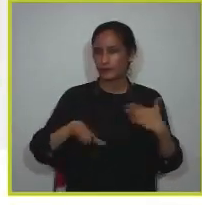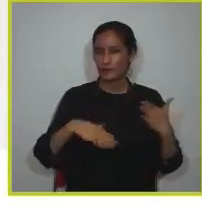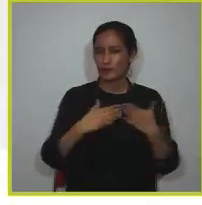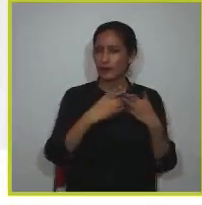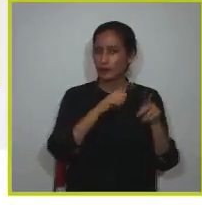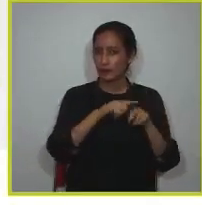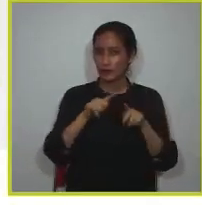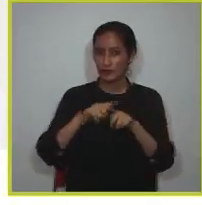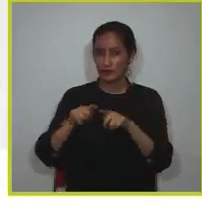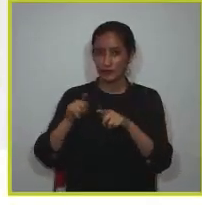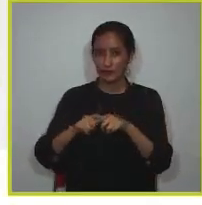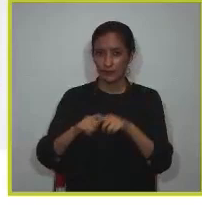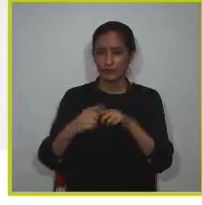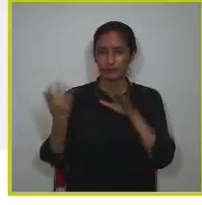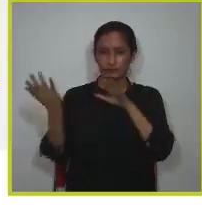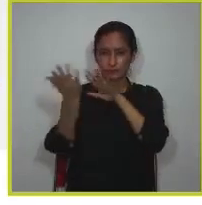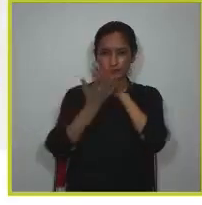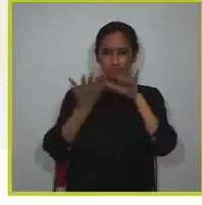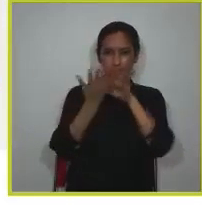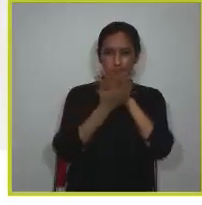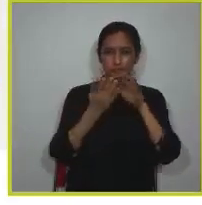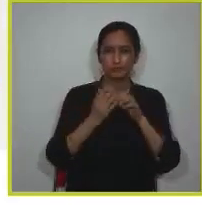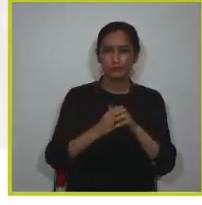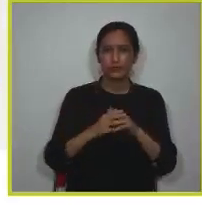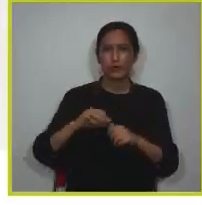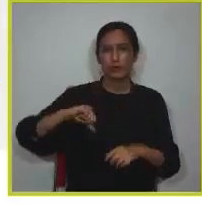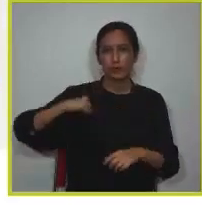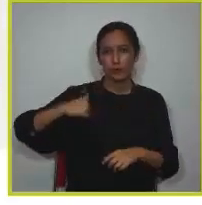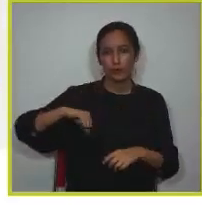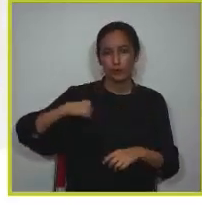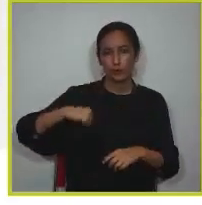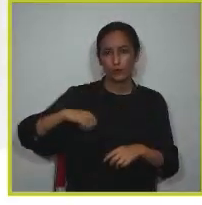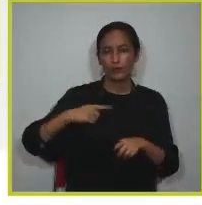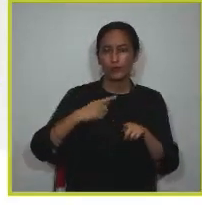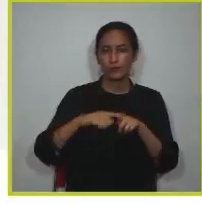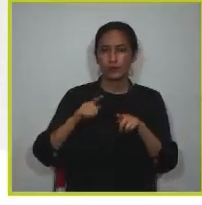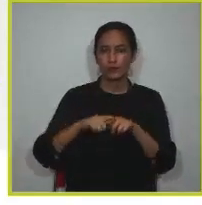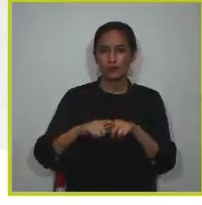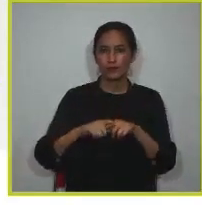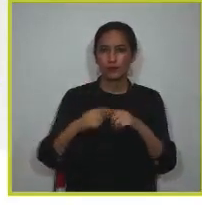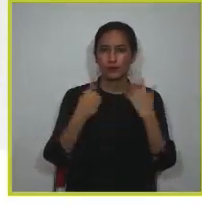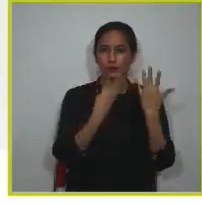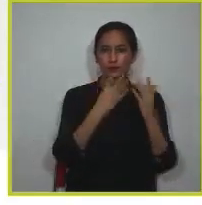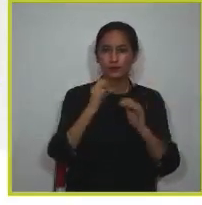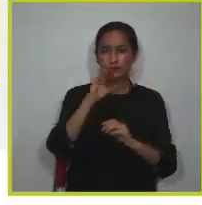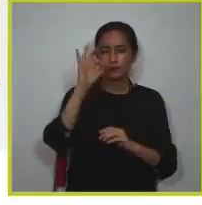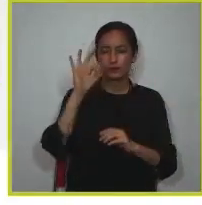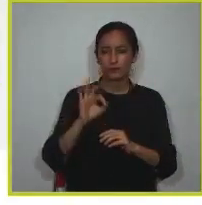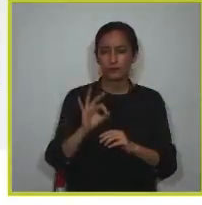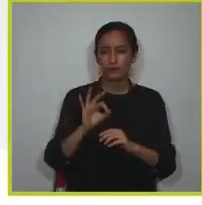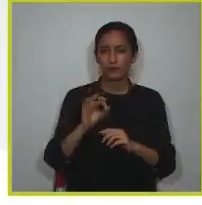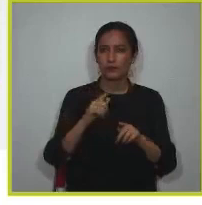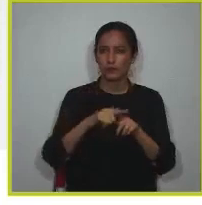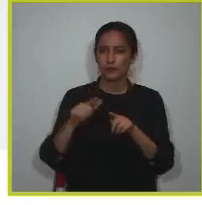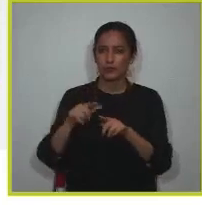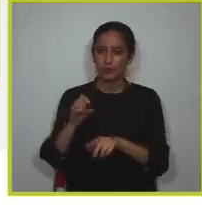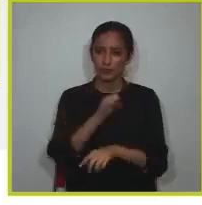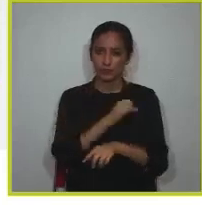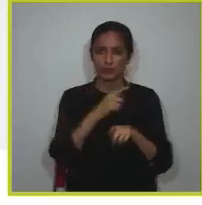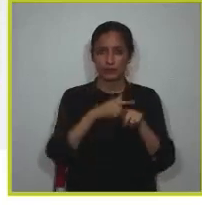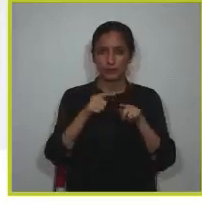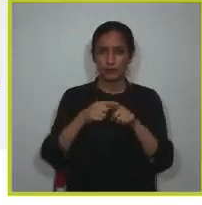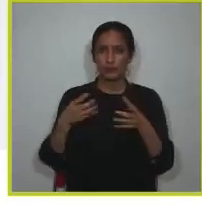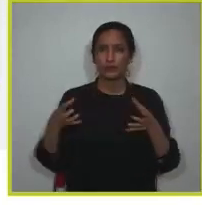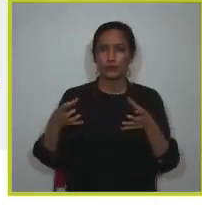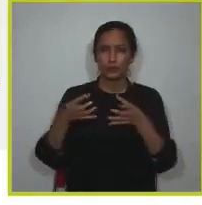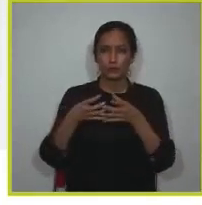entidades de fiscalización ambiental estamos hablando de municipalidades representa un más de 90% de las entidades que están dentro